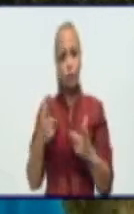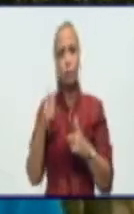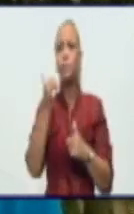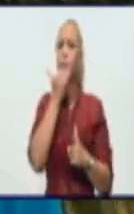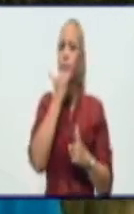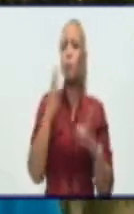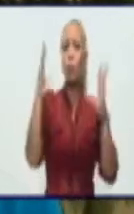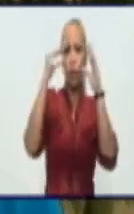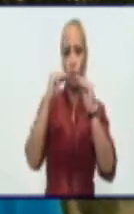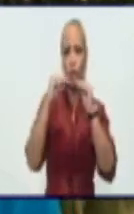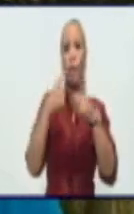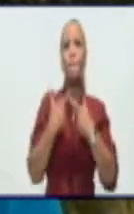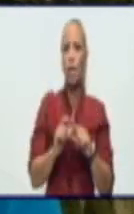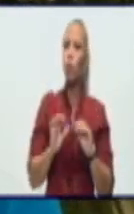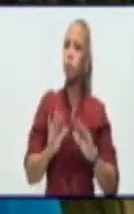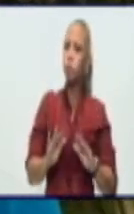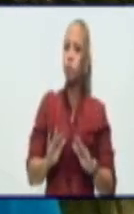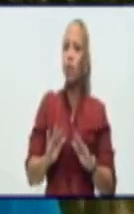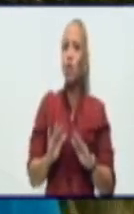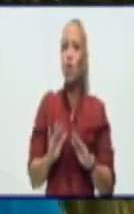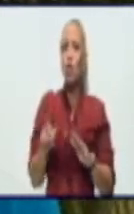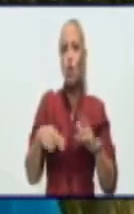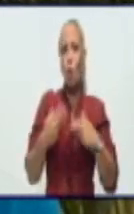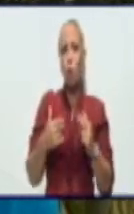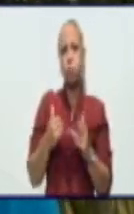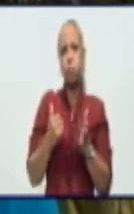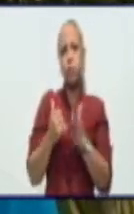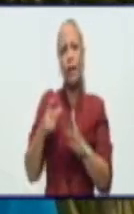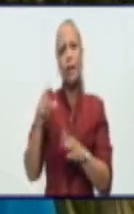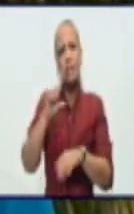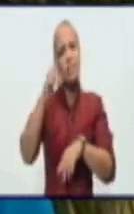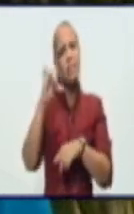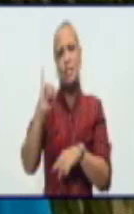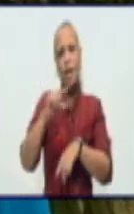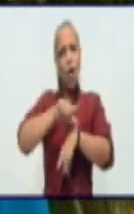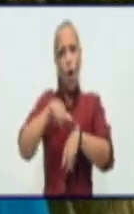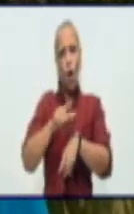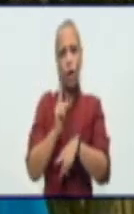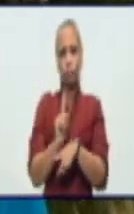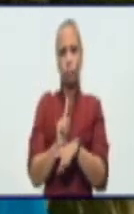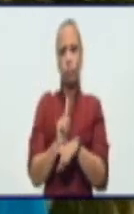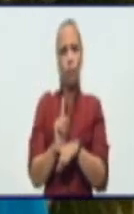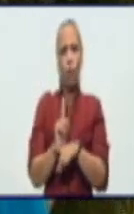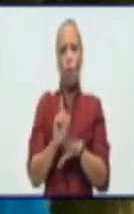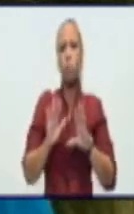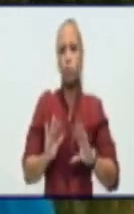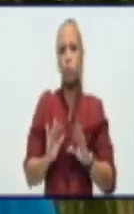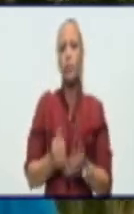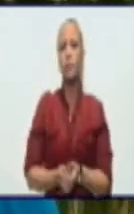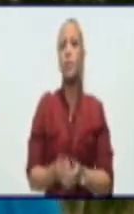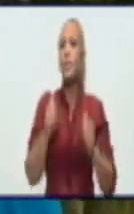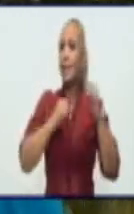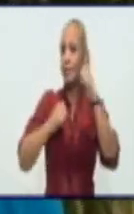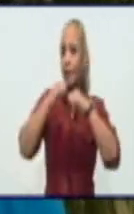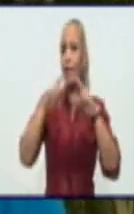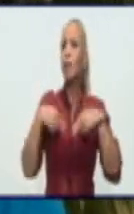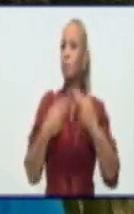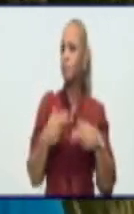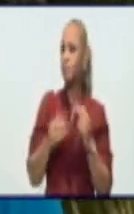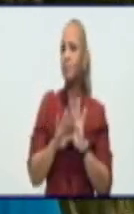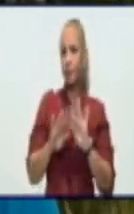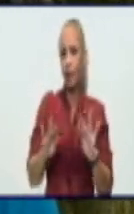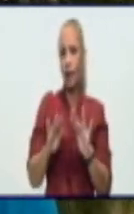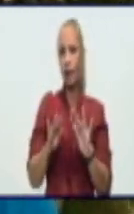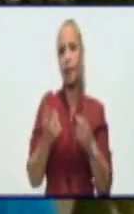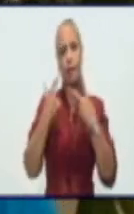siempre tratando de que no exceda las 6 horas como máximo de afectación en cada circuito. Esa es la estrategia que vamos a seguir hasta que haya mejoría en el